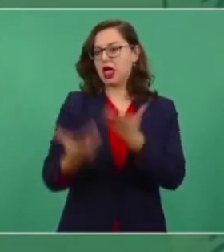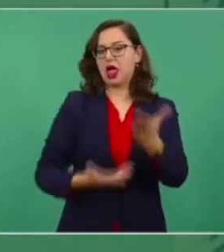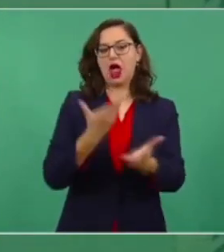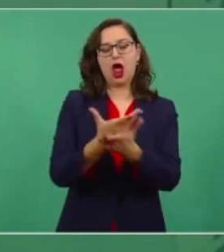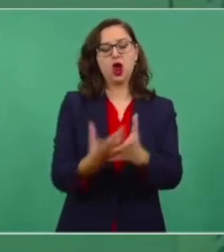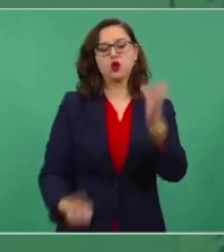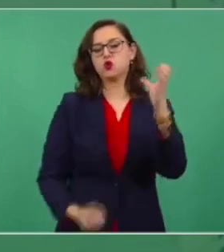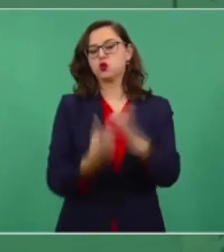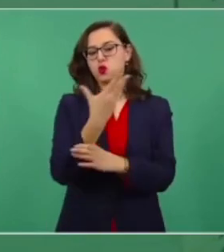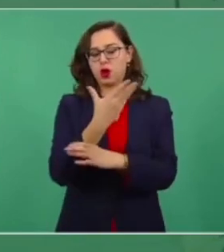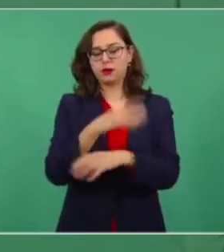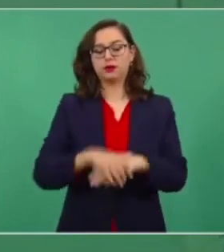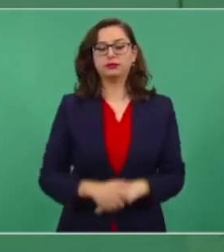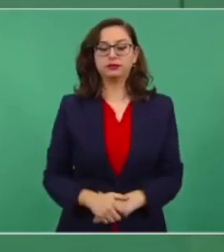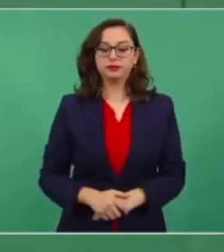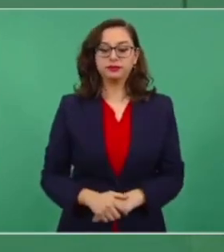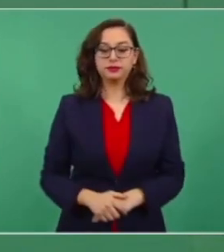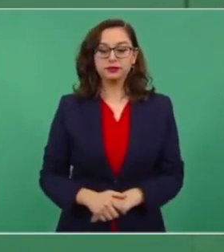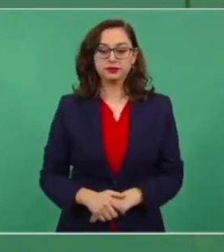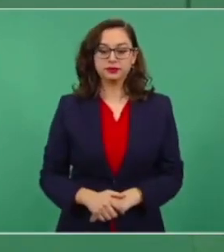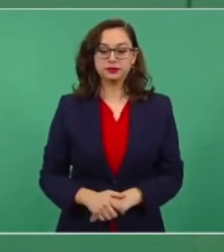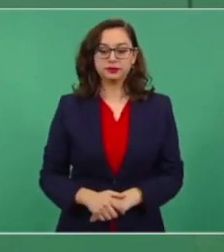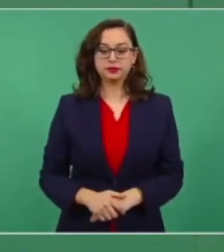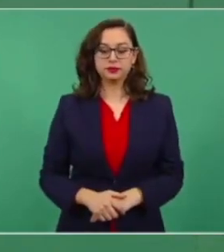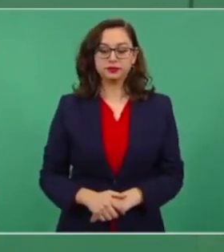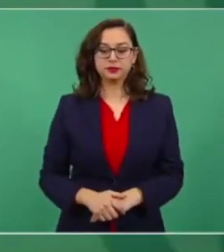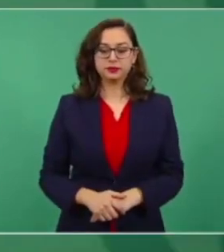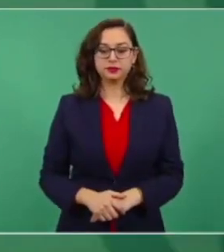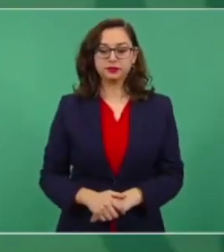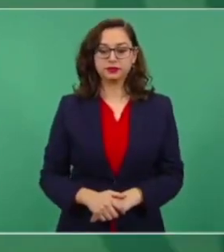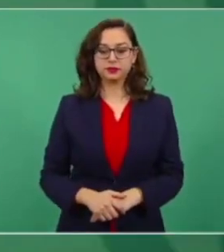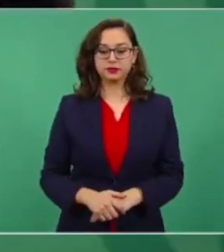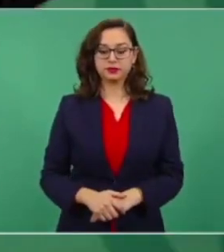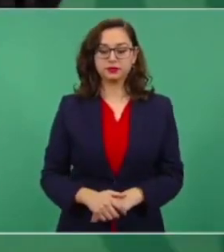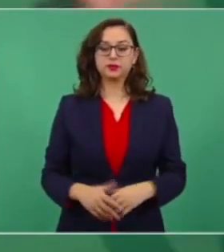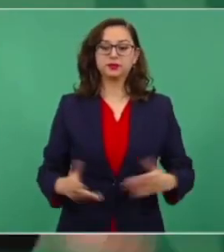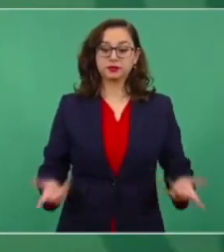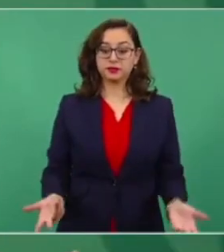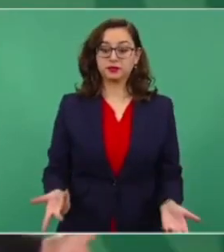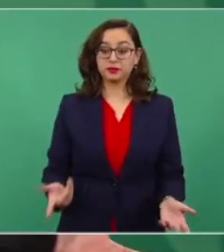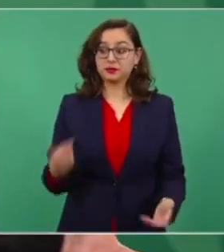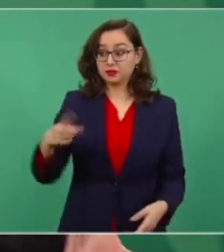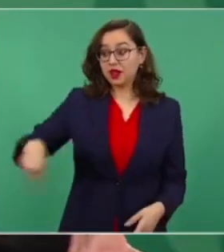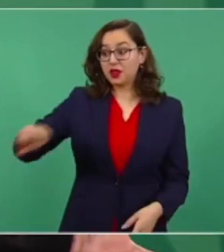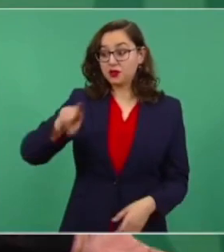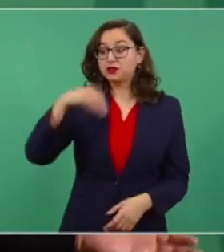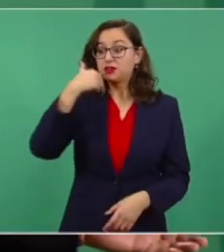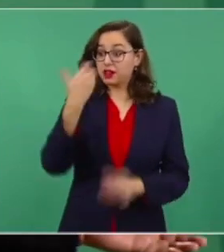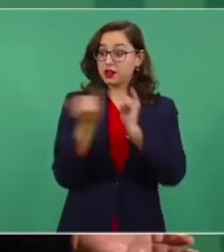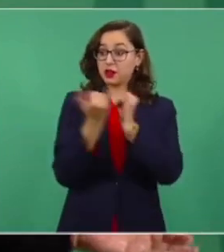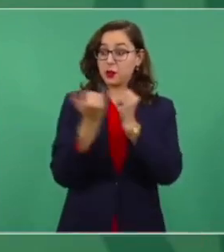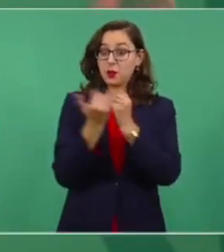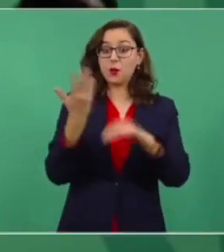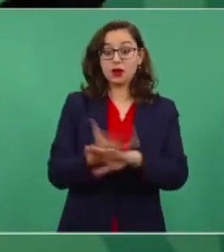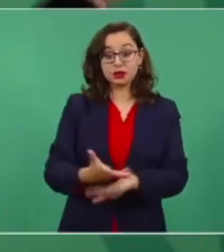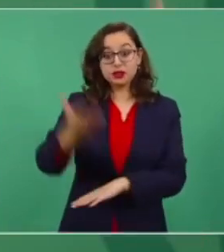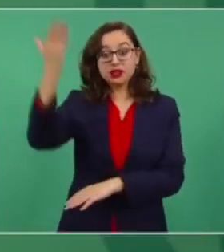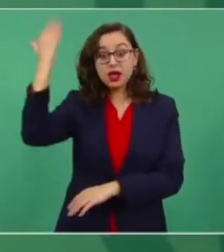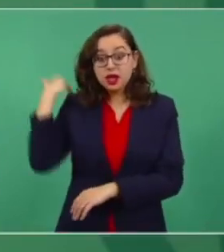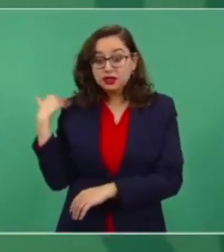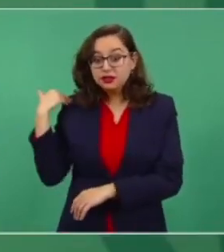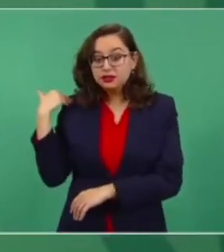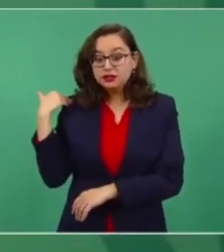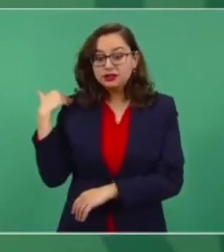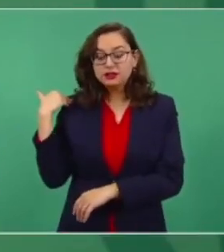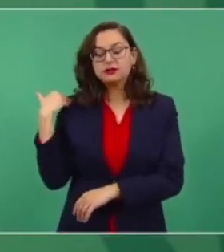eléctrica. Bueno, eso es regresar al pasado. Si